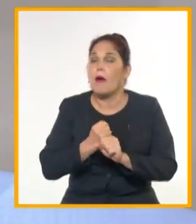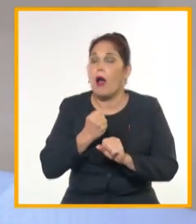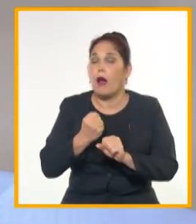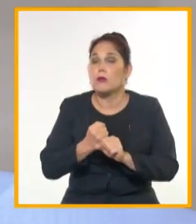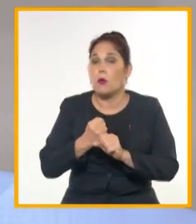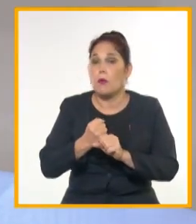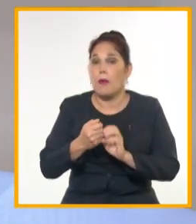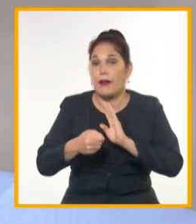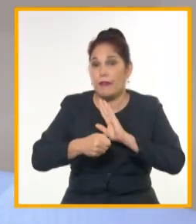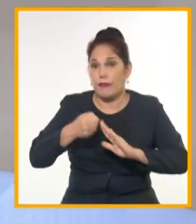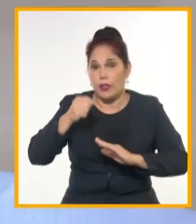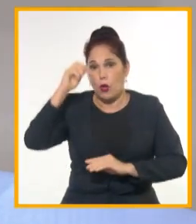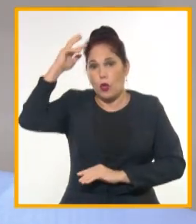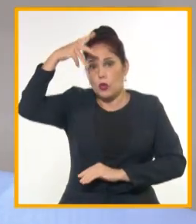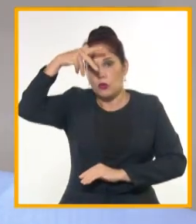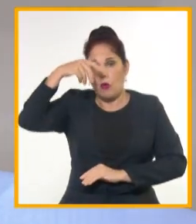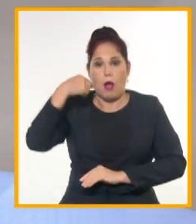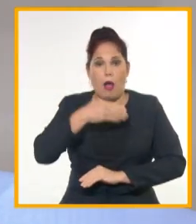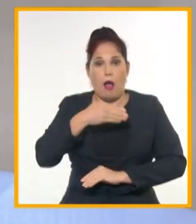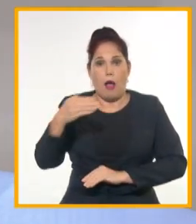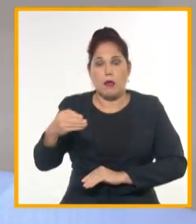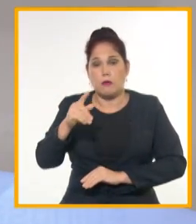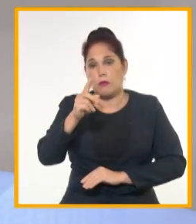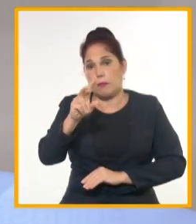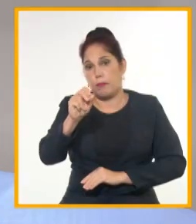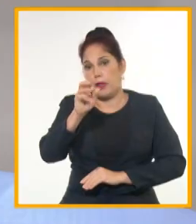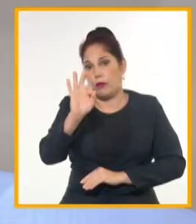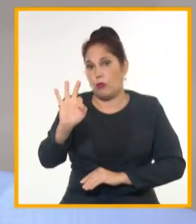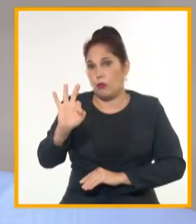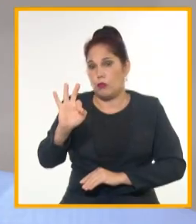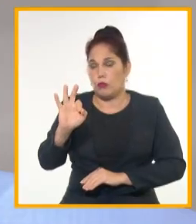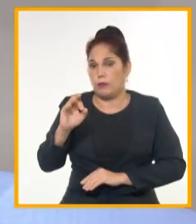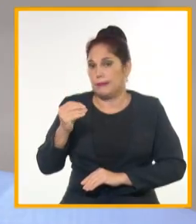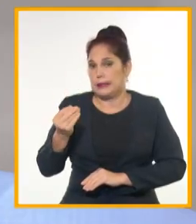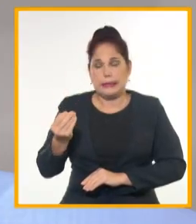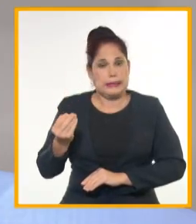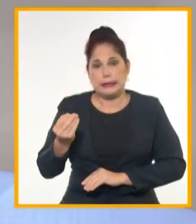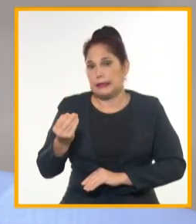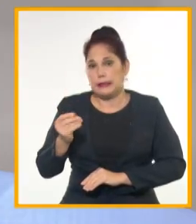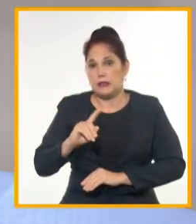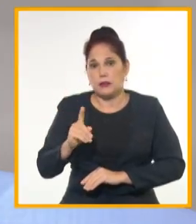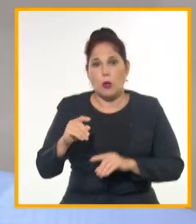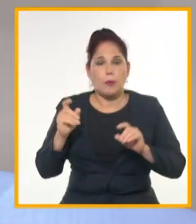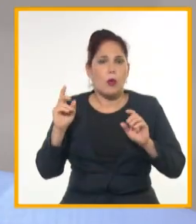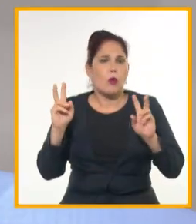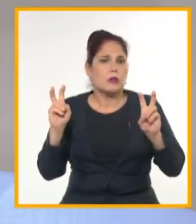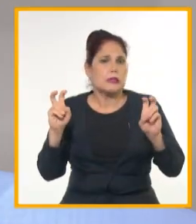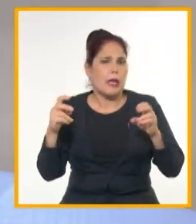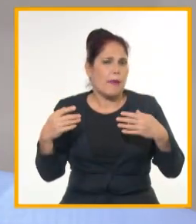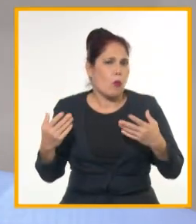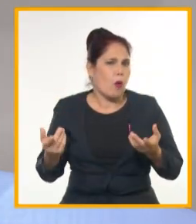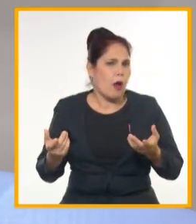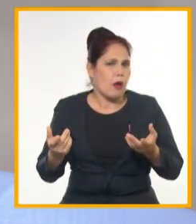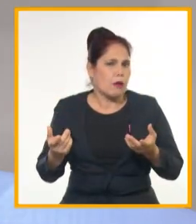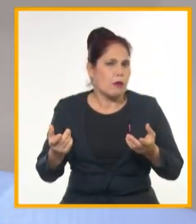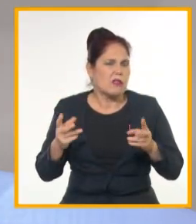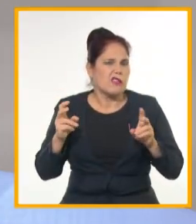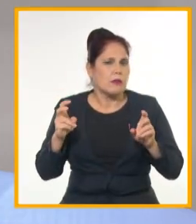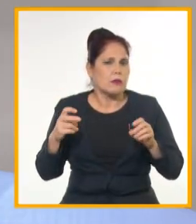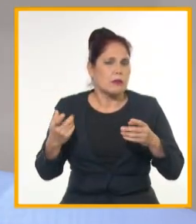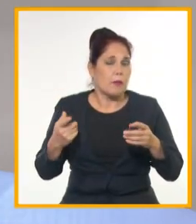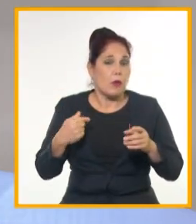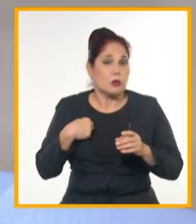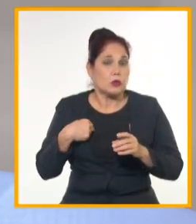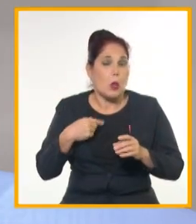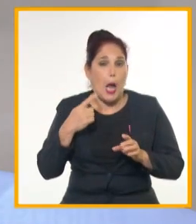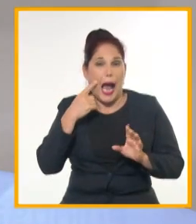No puedo darle detalles, dijo en aquel momento, pero hay que definir el término, el concepto de la palabra término,